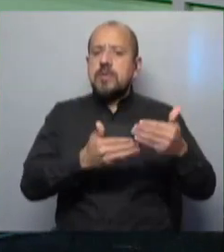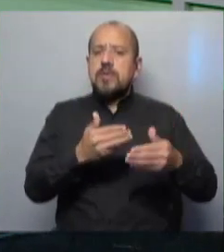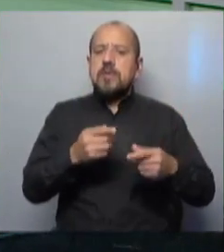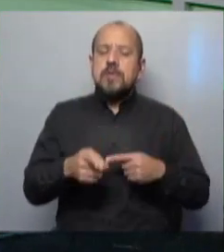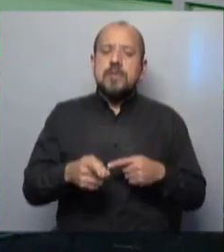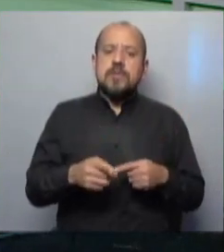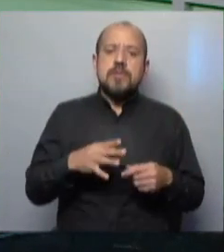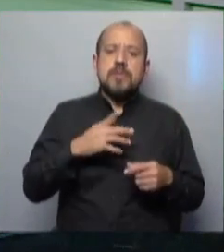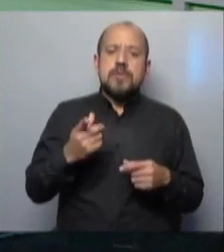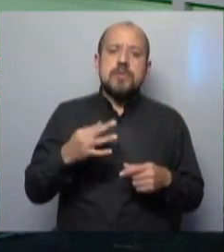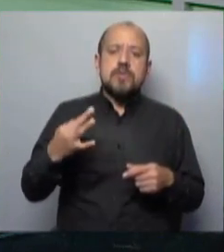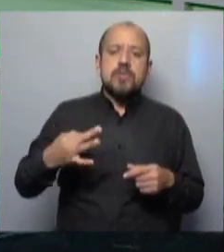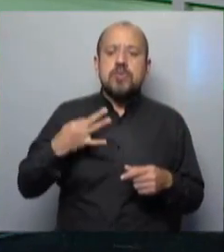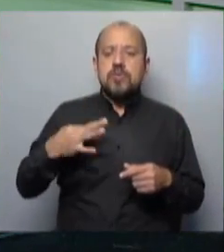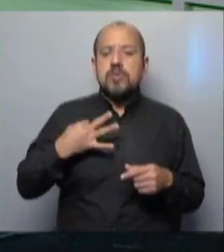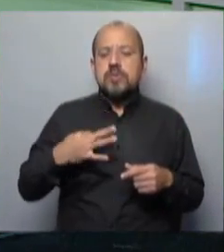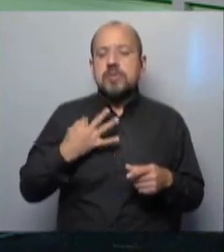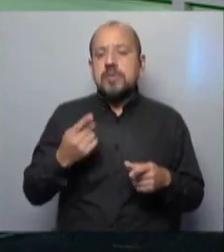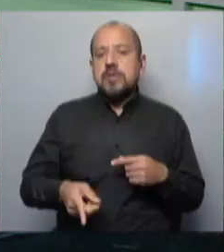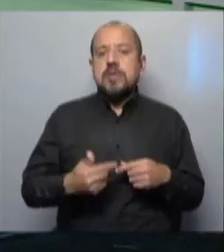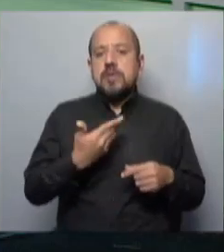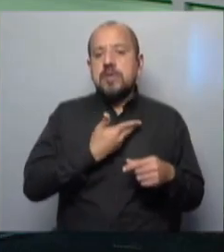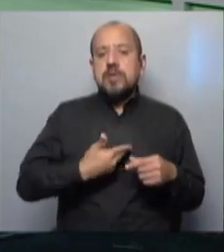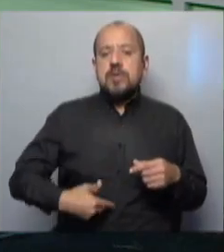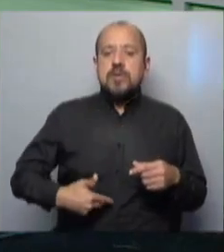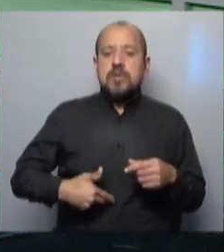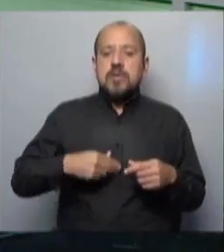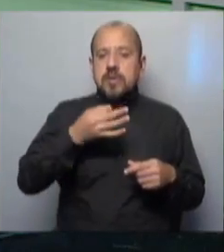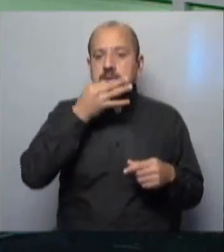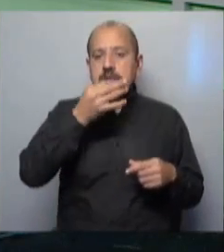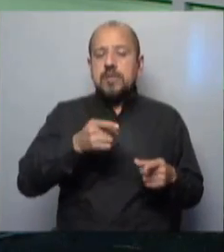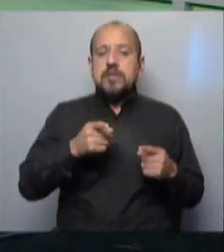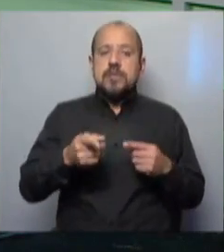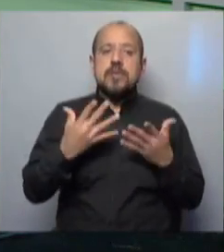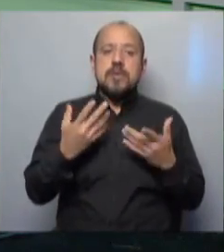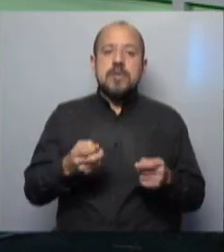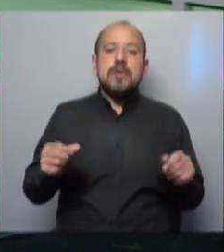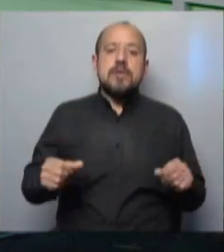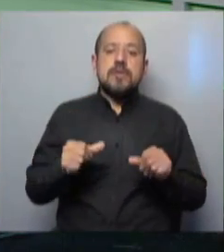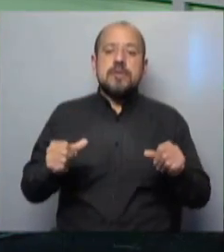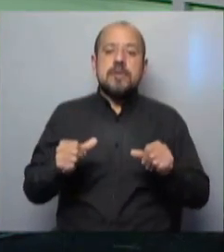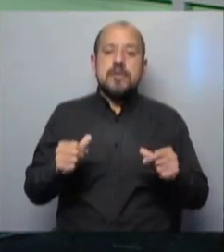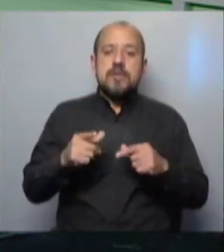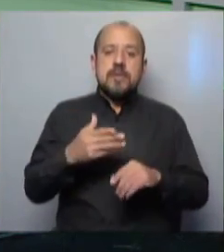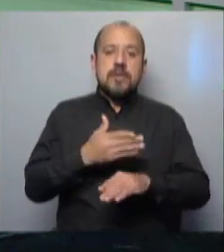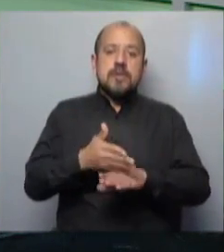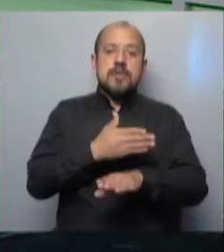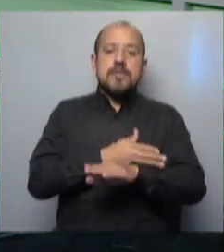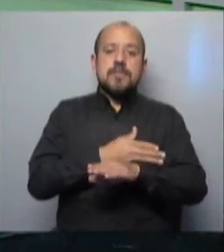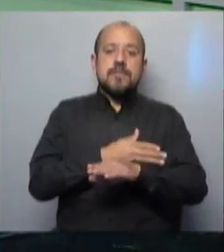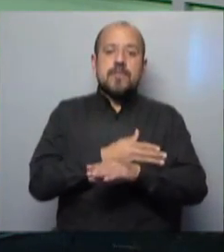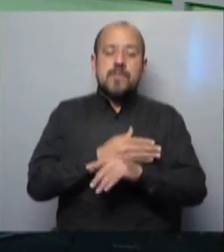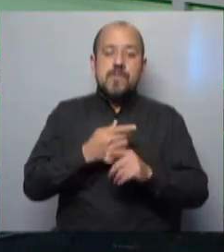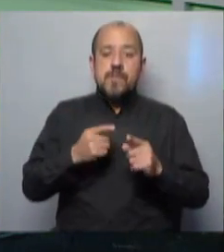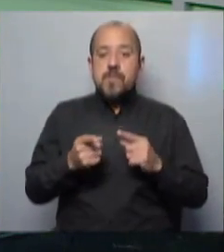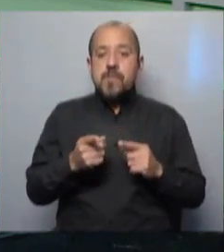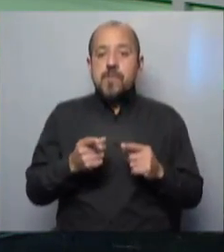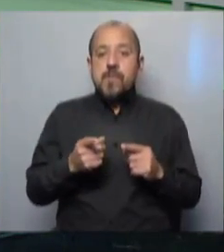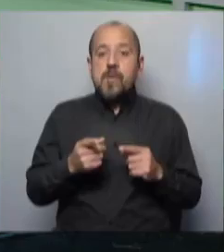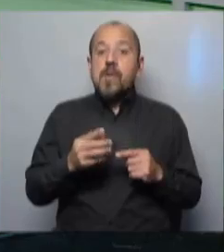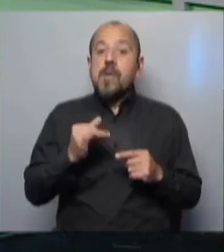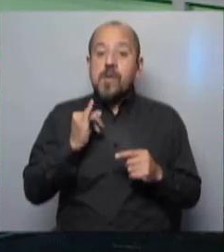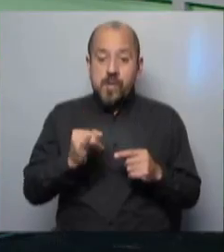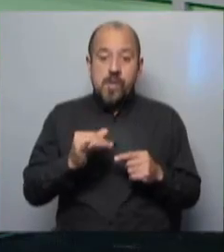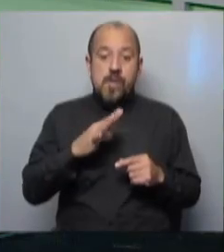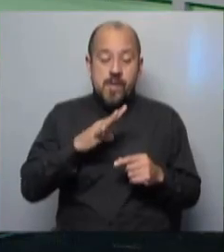hace unos años ya y que el gobierno ya había adelantado la intención de hacer esto que no había sucedido anteriormente pues aunque sí estaba la